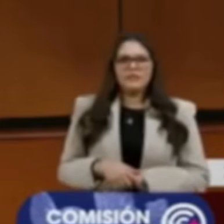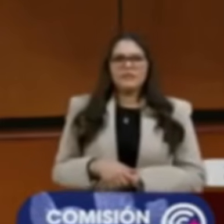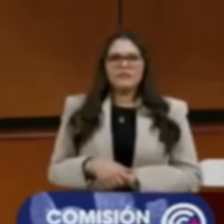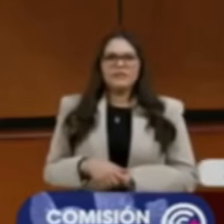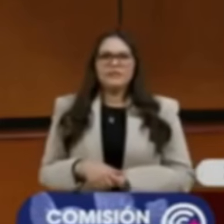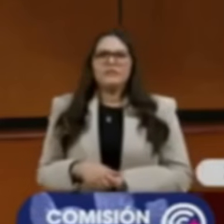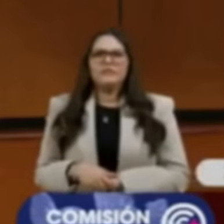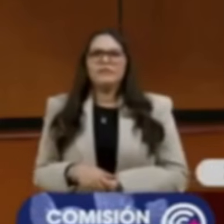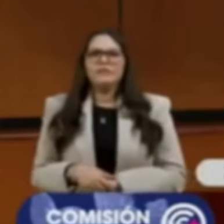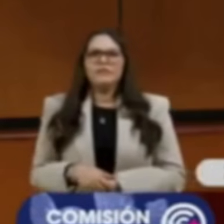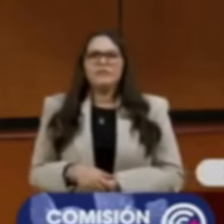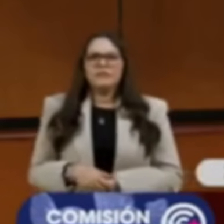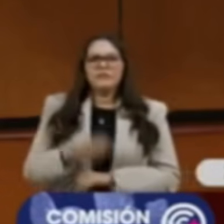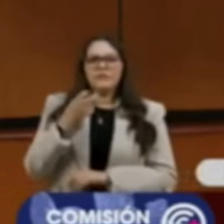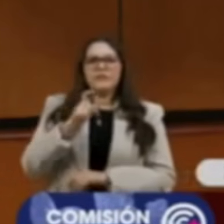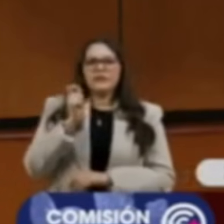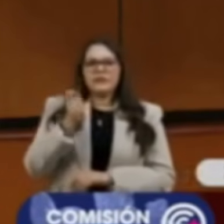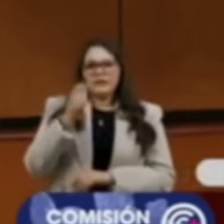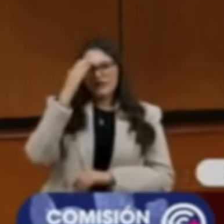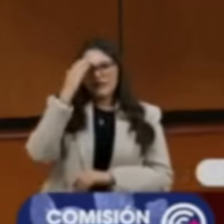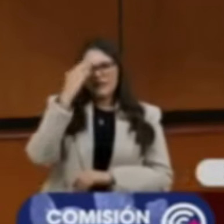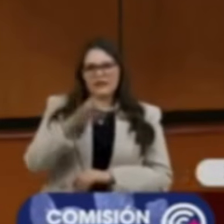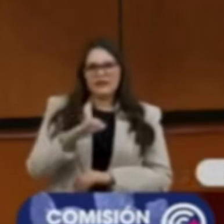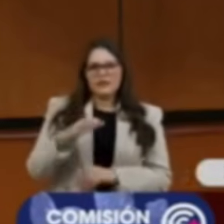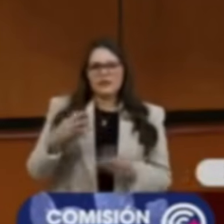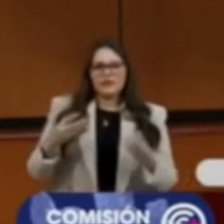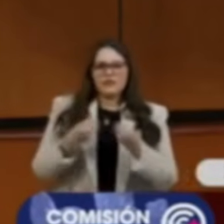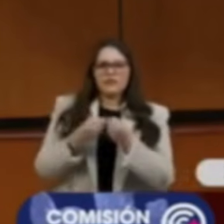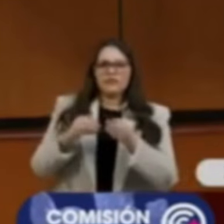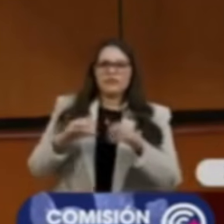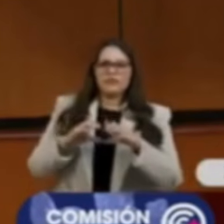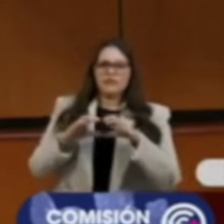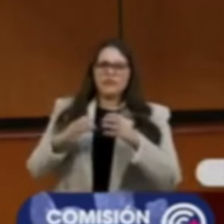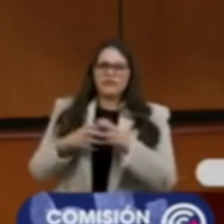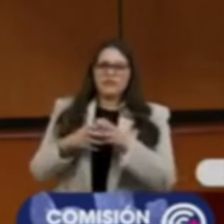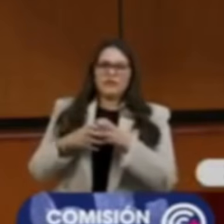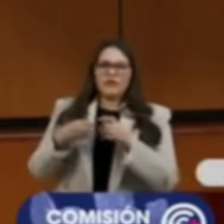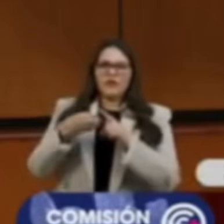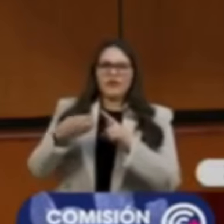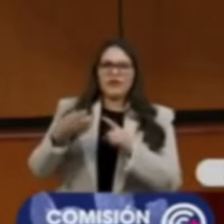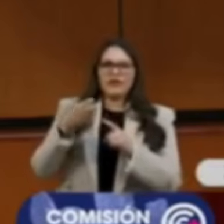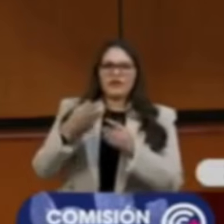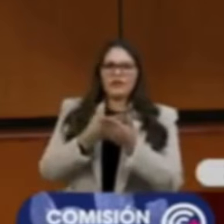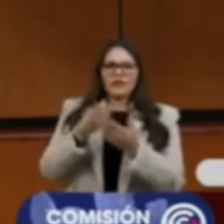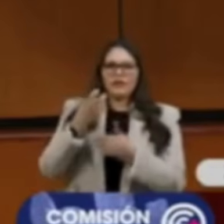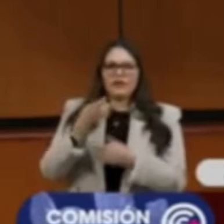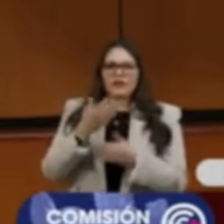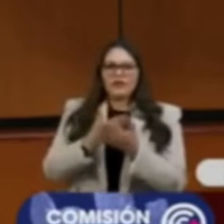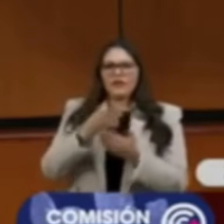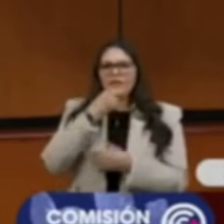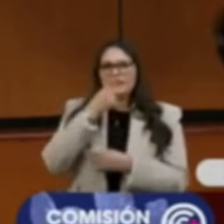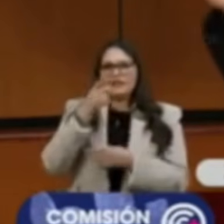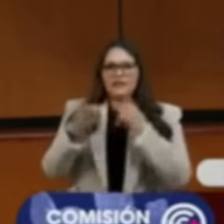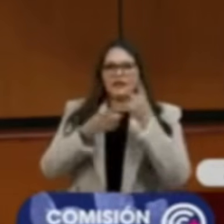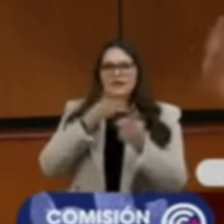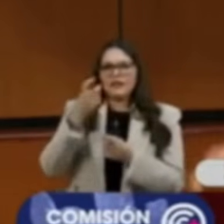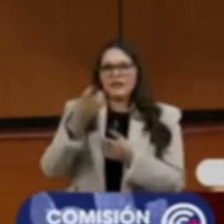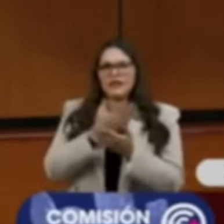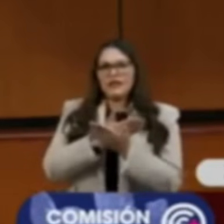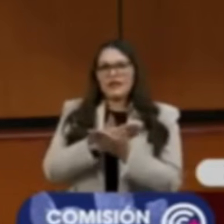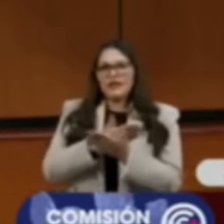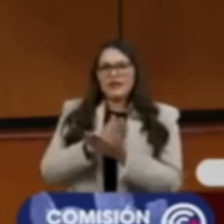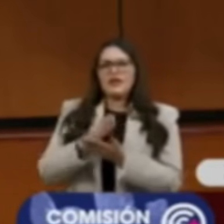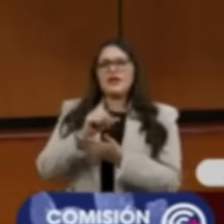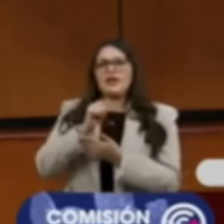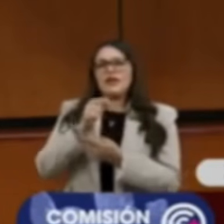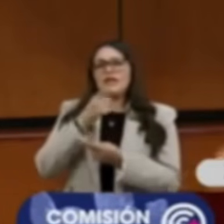política, esto es crimen organizado y contrabando de hidrocarburos. Eso es lo que han hecho ustedes y falta que todavía le